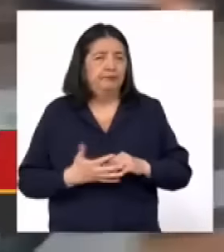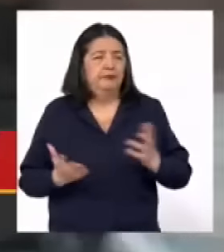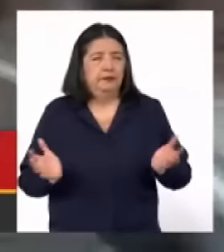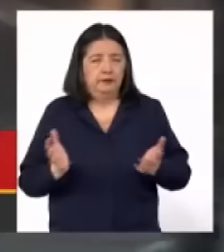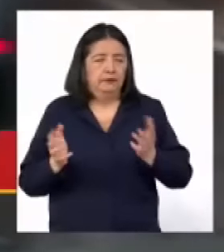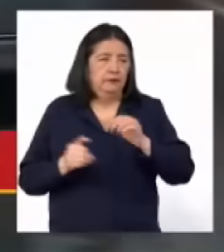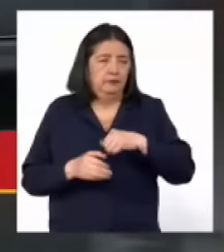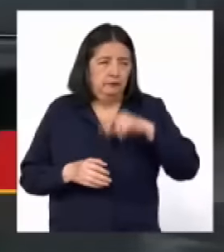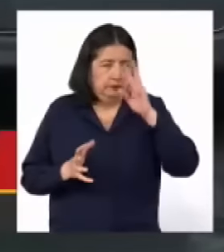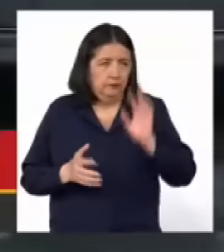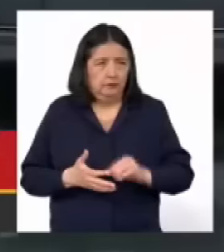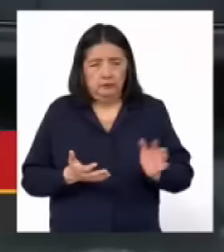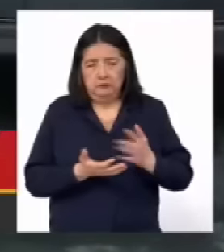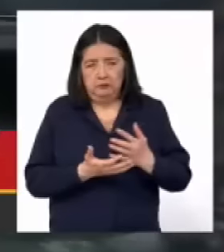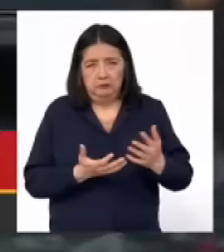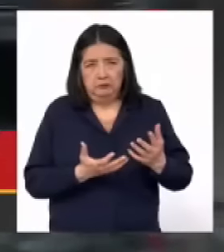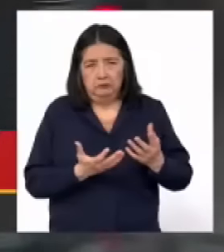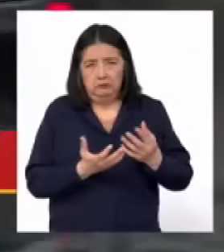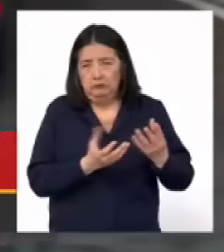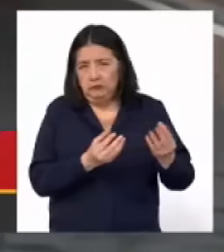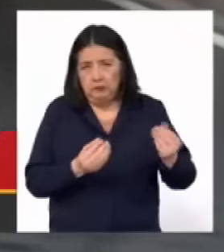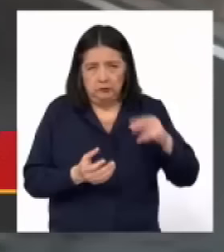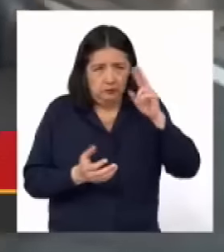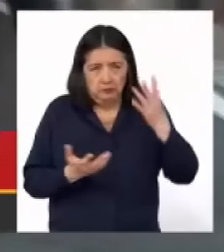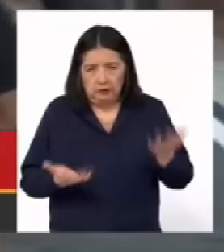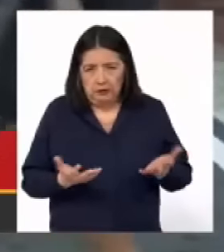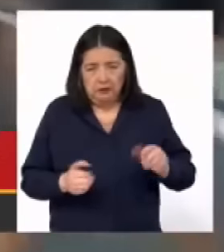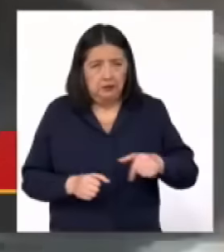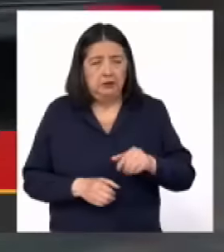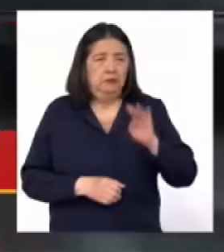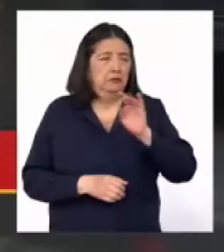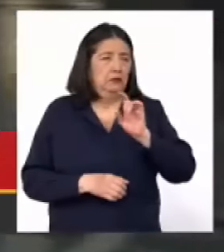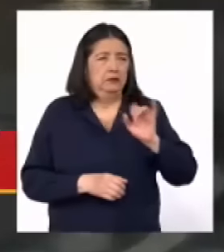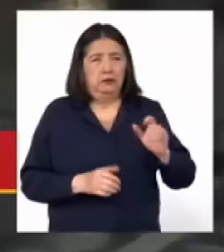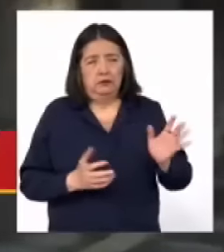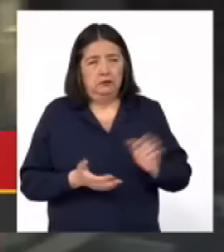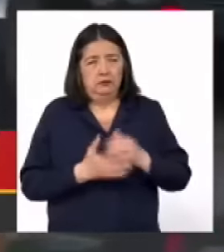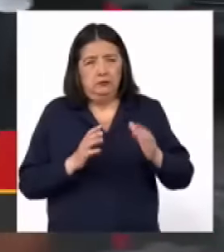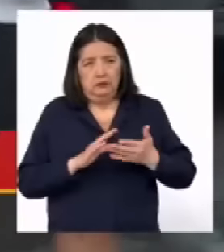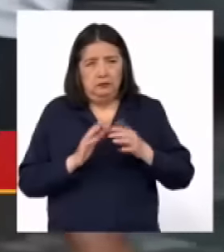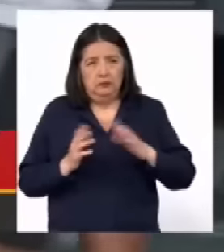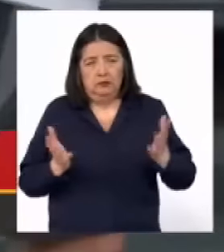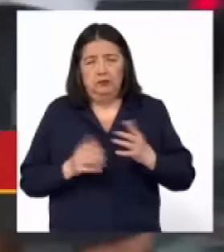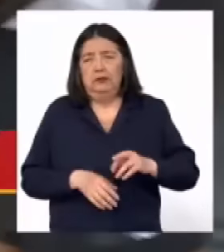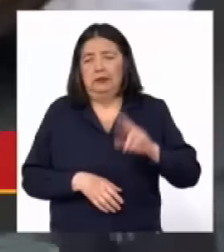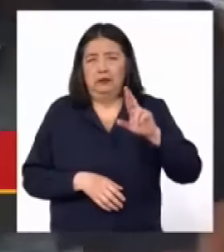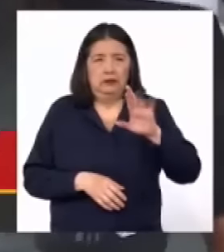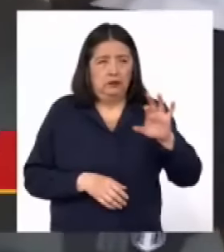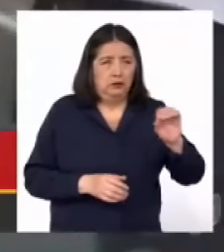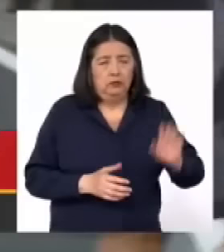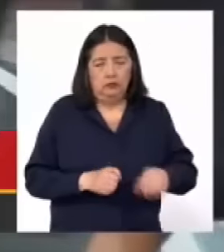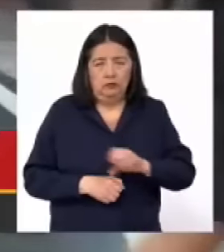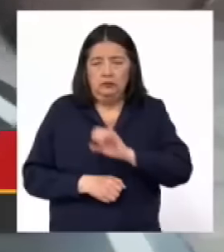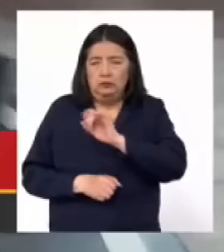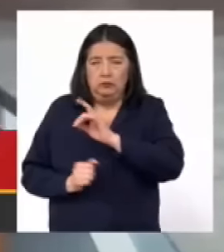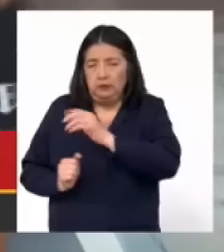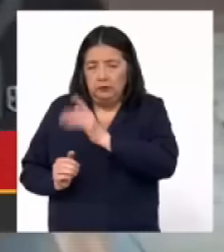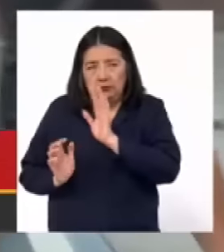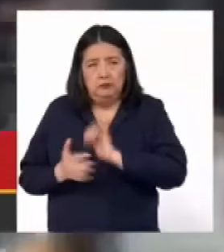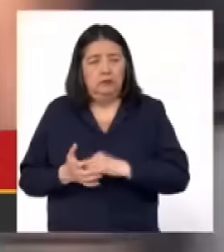peruanos. No hay muchos peruanos aquí también en Brasilia, la comunidad más grande está en Río de Janeiro, en Sao Paulo, en Porto